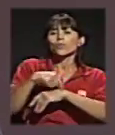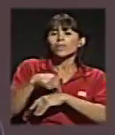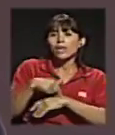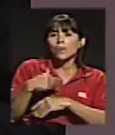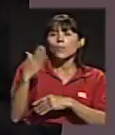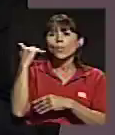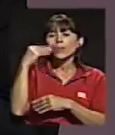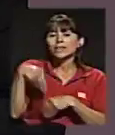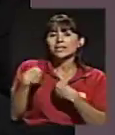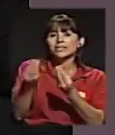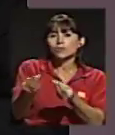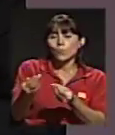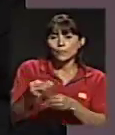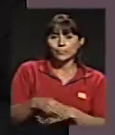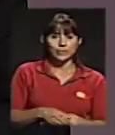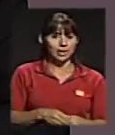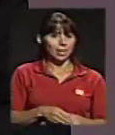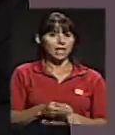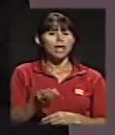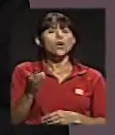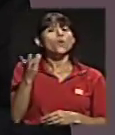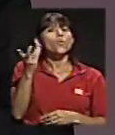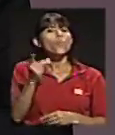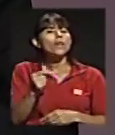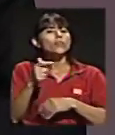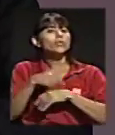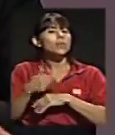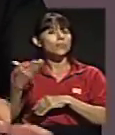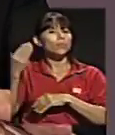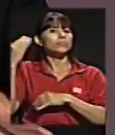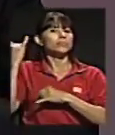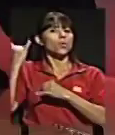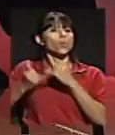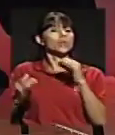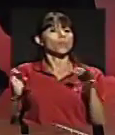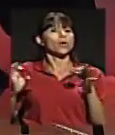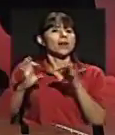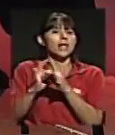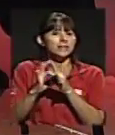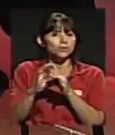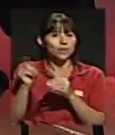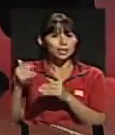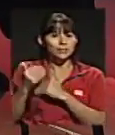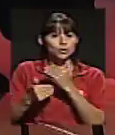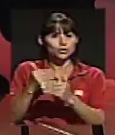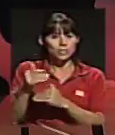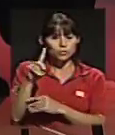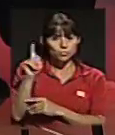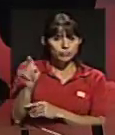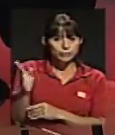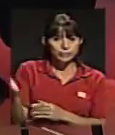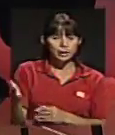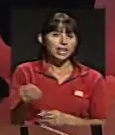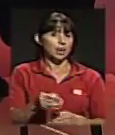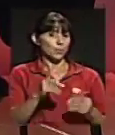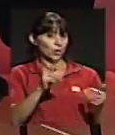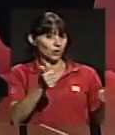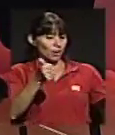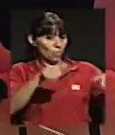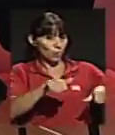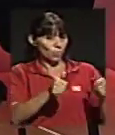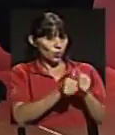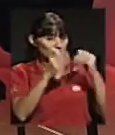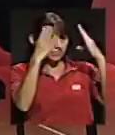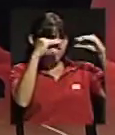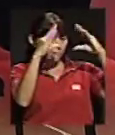hace cuánto fue el último nexo documentado en ese proceso que ustedes lograron? Según el informe, el estado